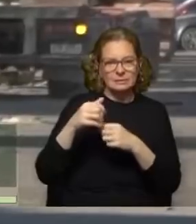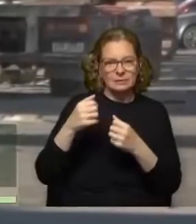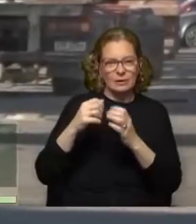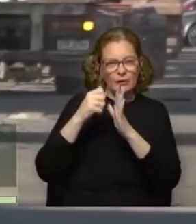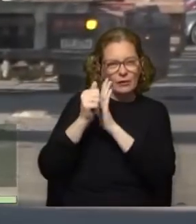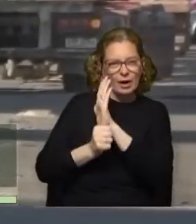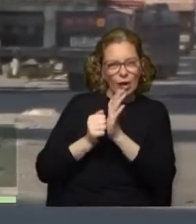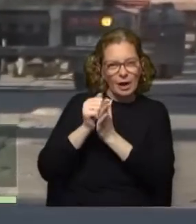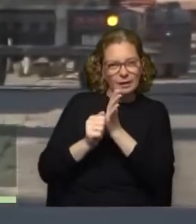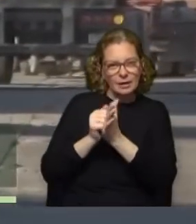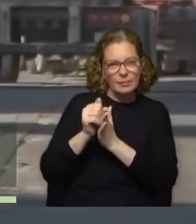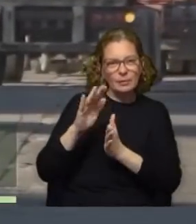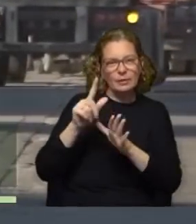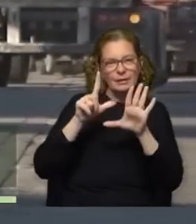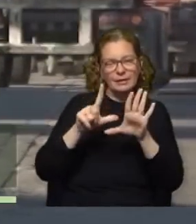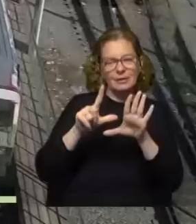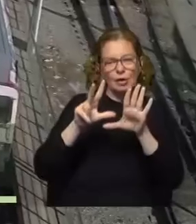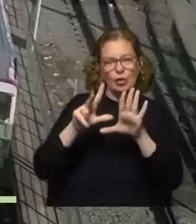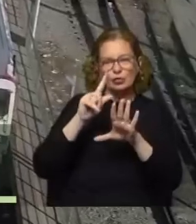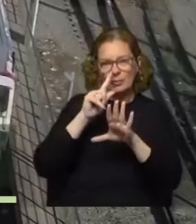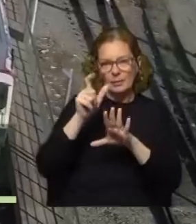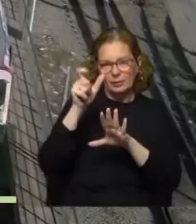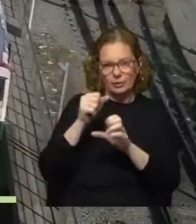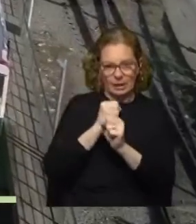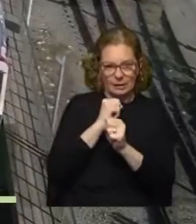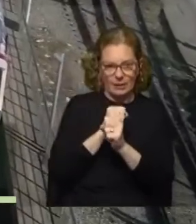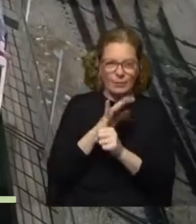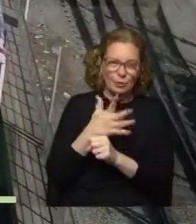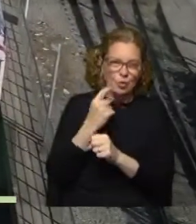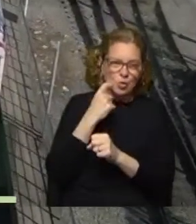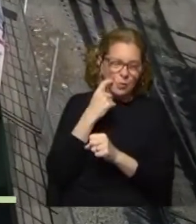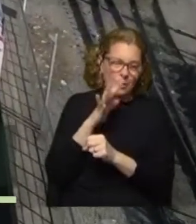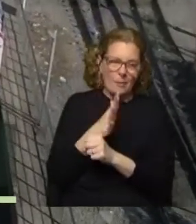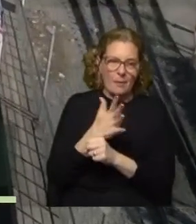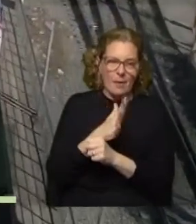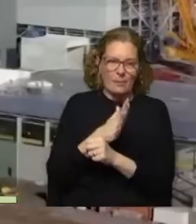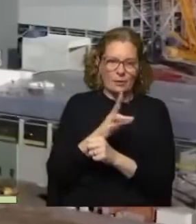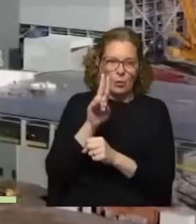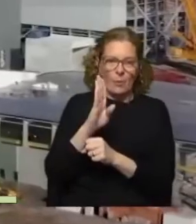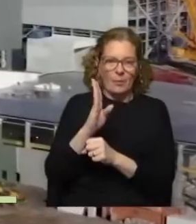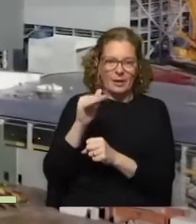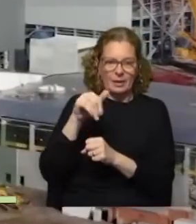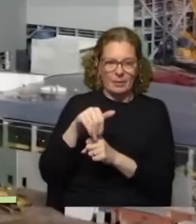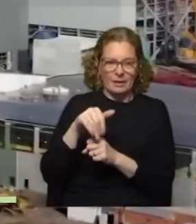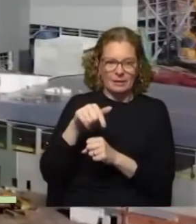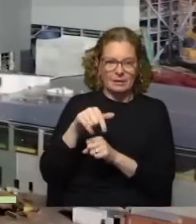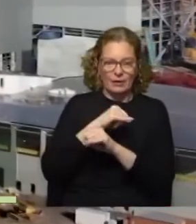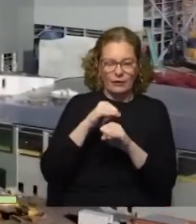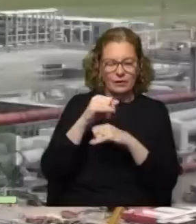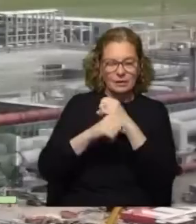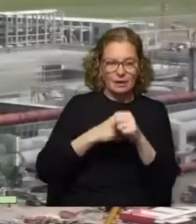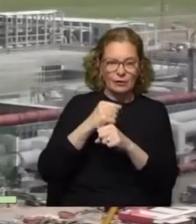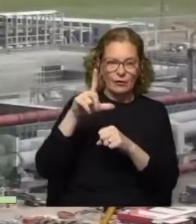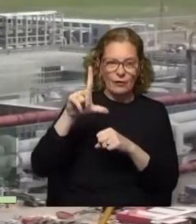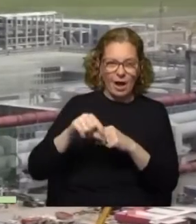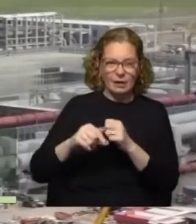las dos están ocupando alrededor de 78.000 trabajadores Ese es el número que en upm probablemente sobre este fin de año ya bajé